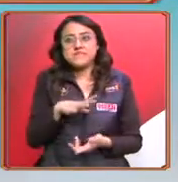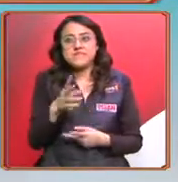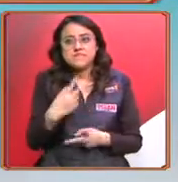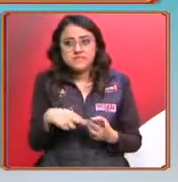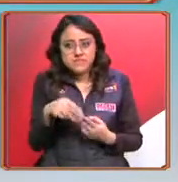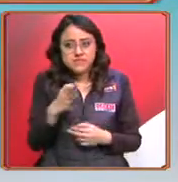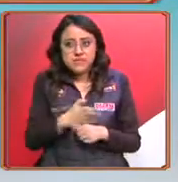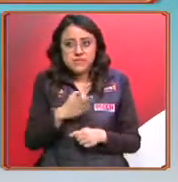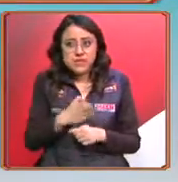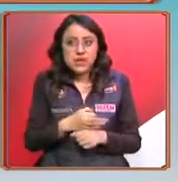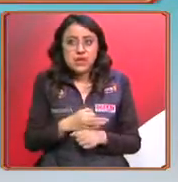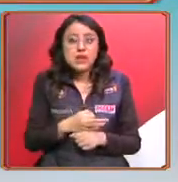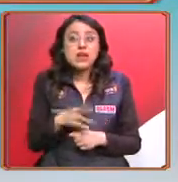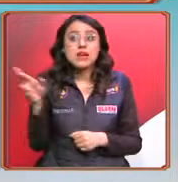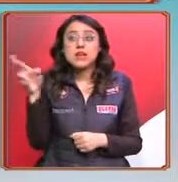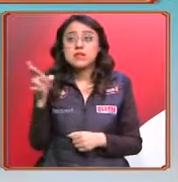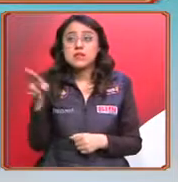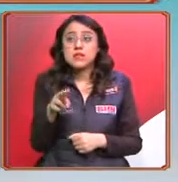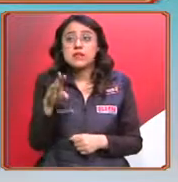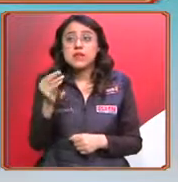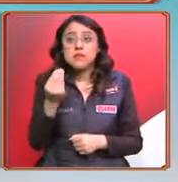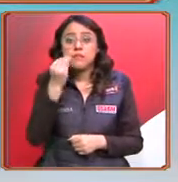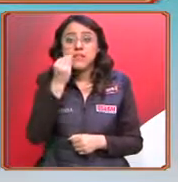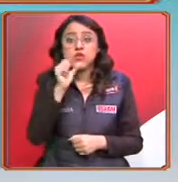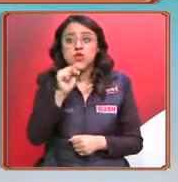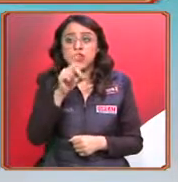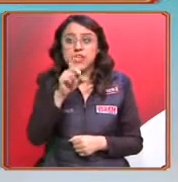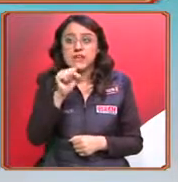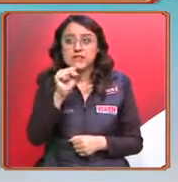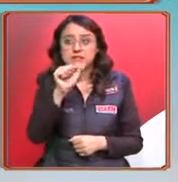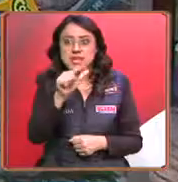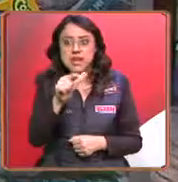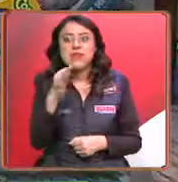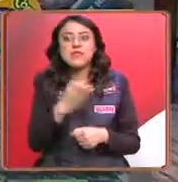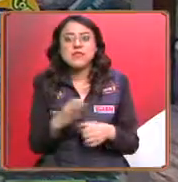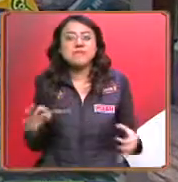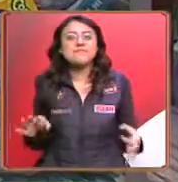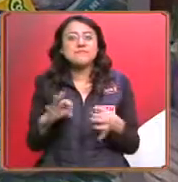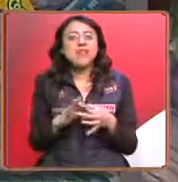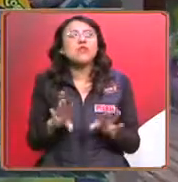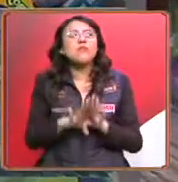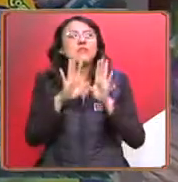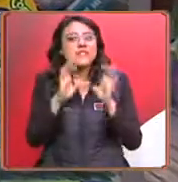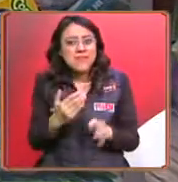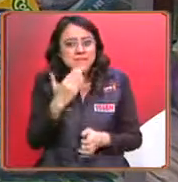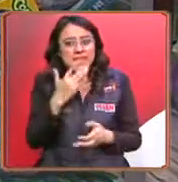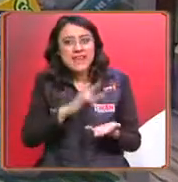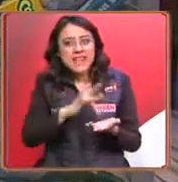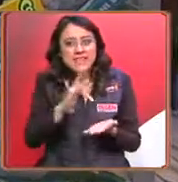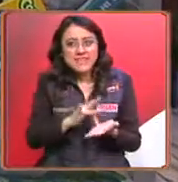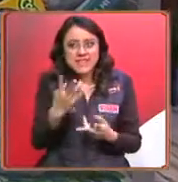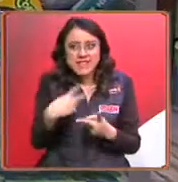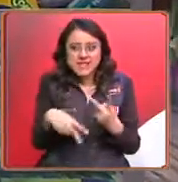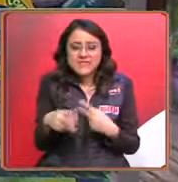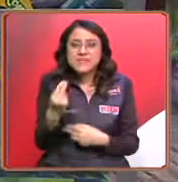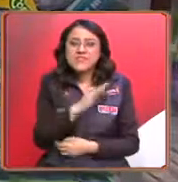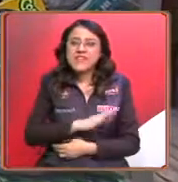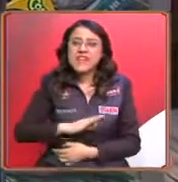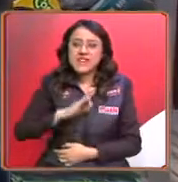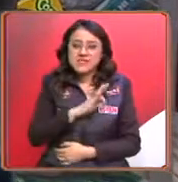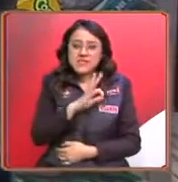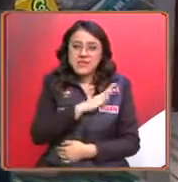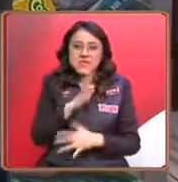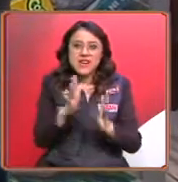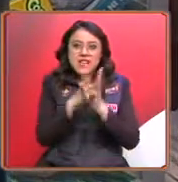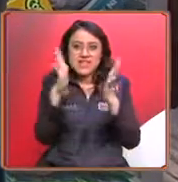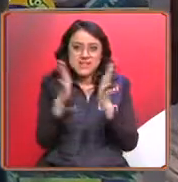esta ocasión con el restaurante Beso de Sal, nuestros ahora aliados. ¿Cómo se encuentran, chicos? Gracias por estar aquí. Pues muy felices de